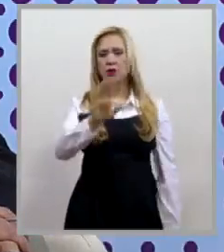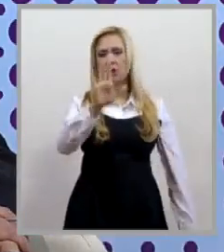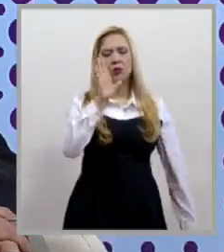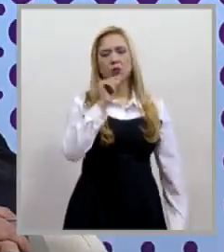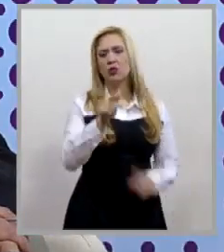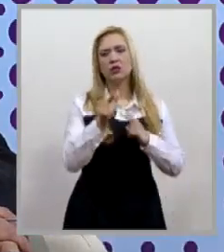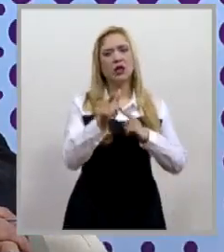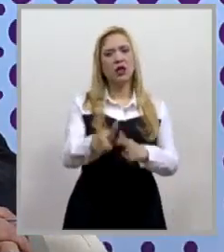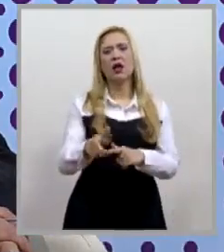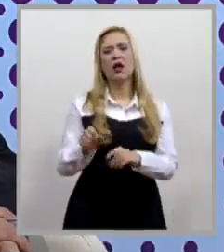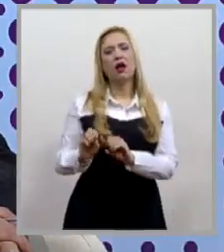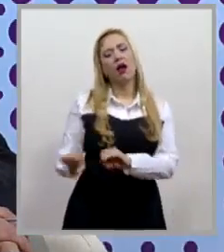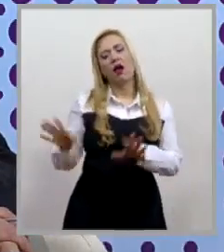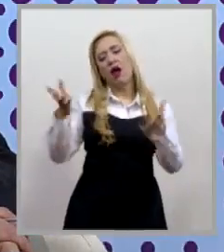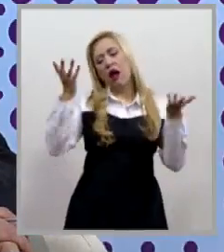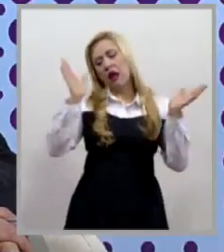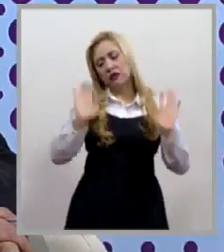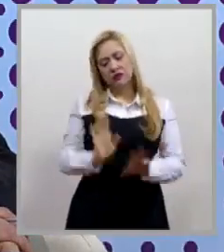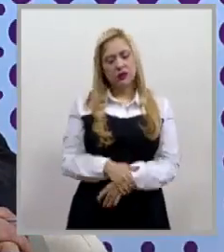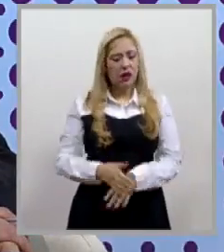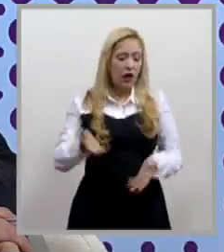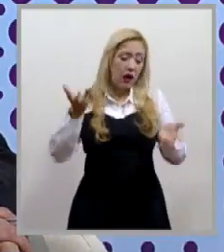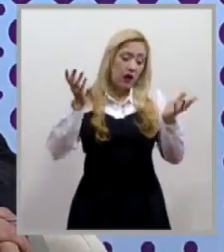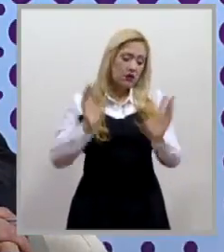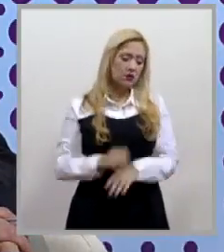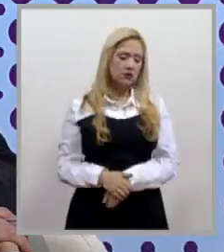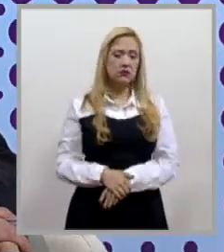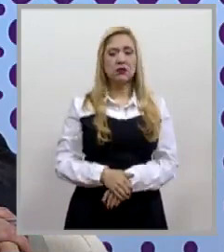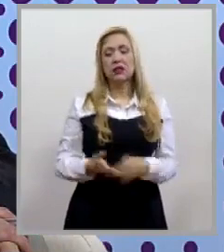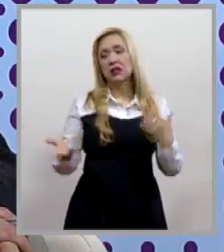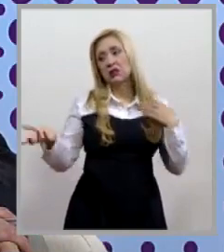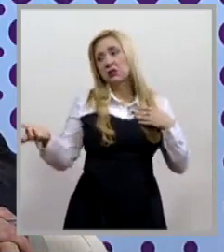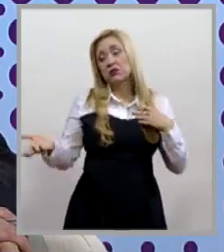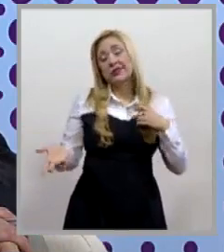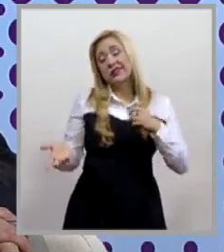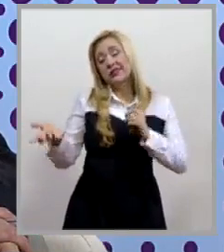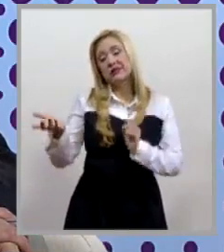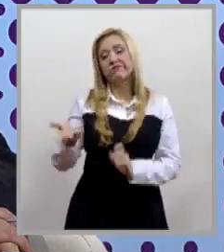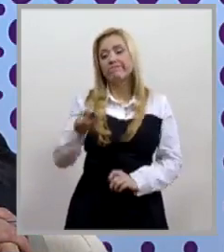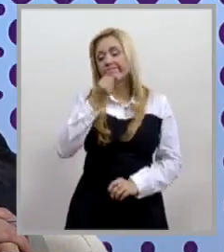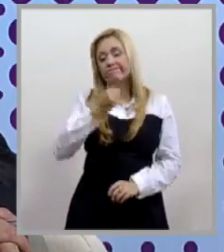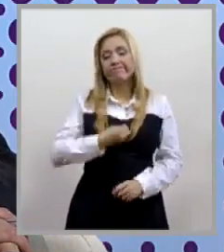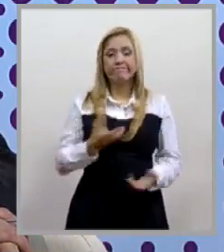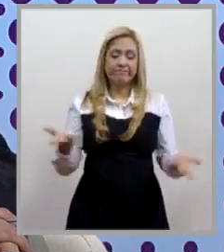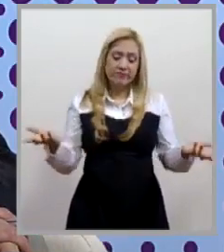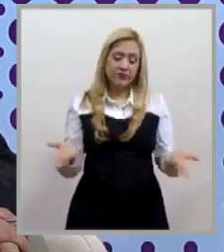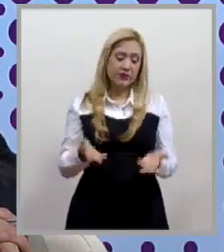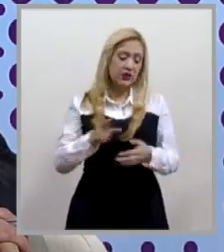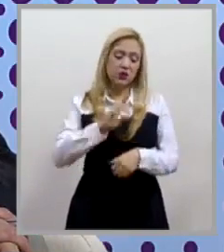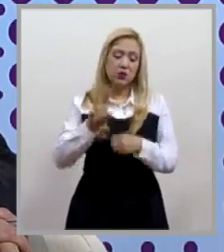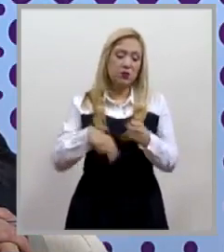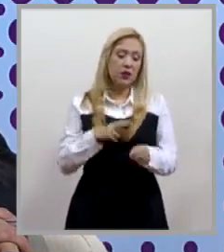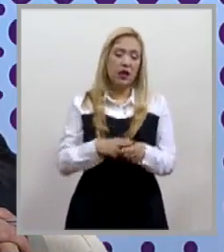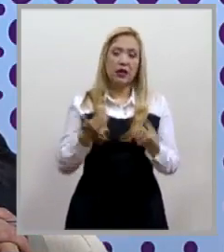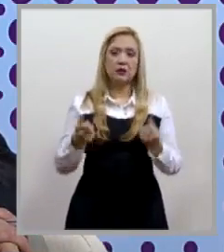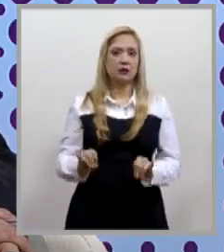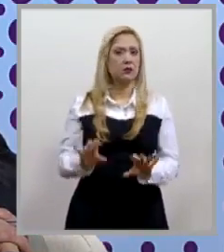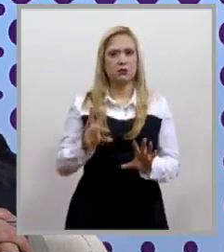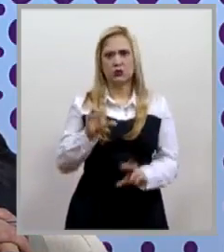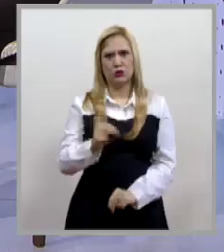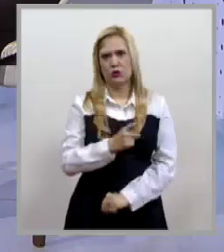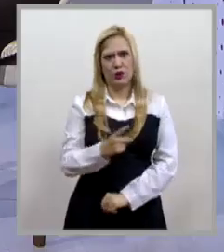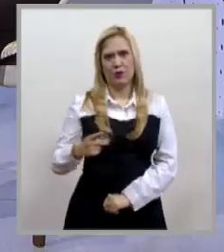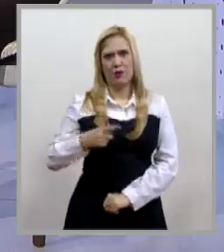seguir tolerando ni normalizando estos hechos tan terribles. Creo que como una sociedad civilizada no